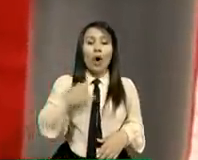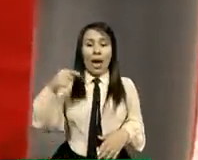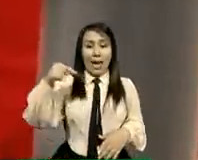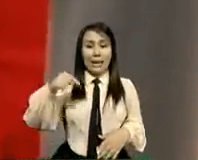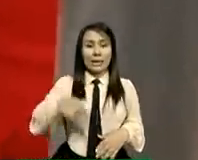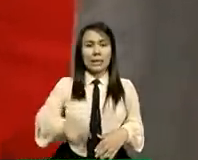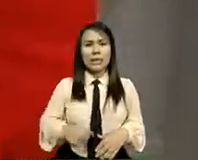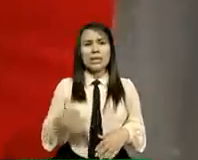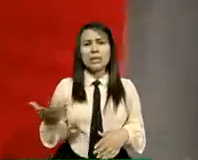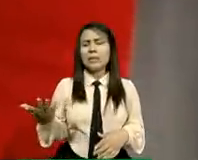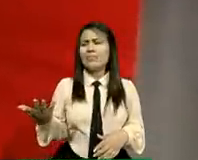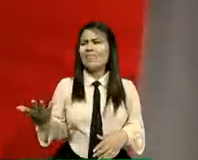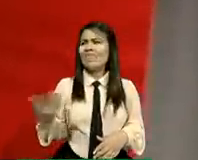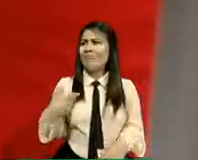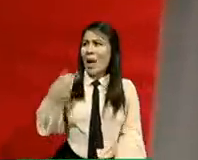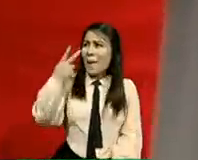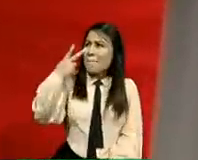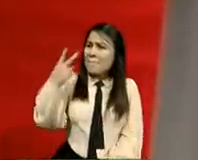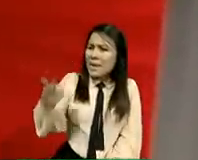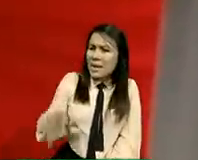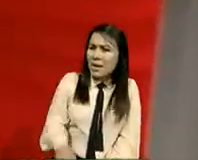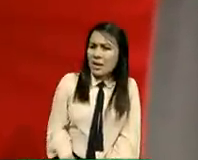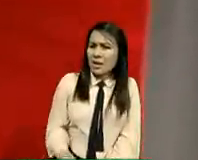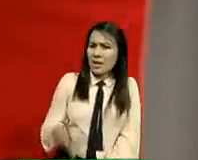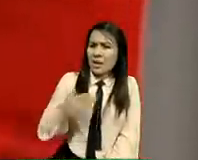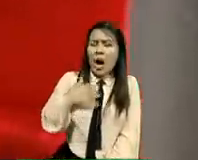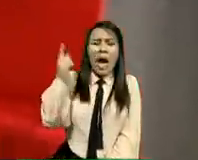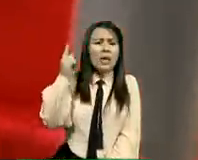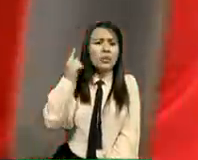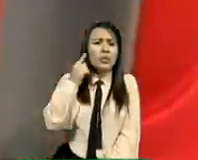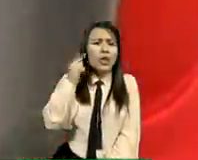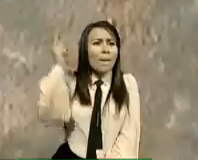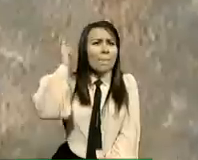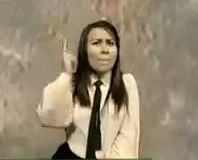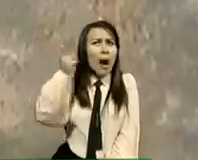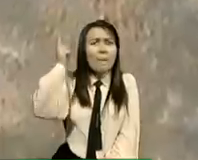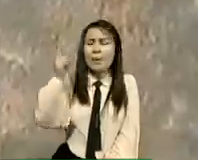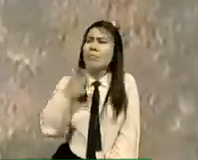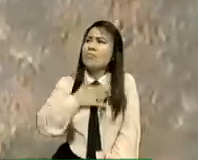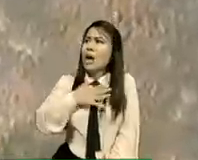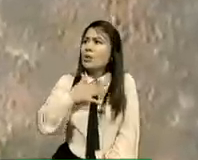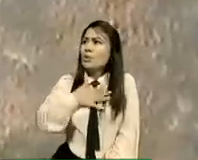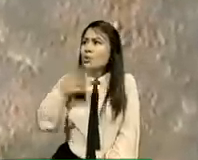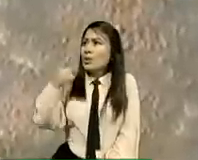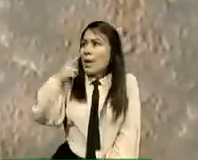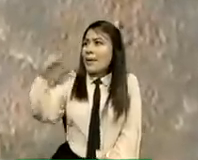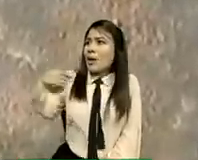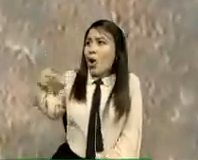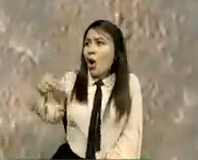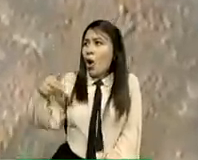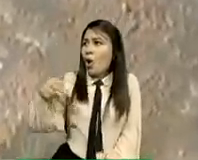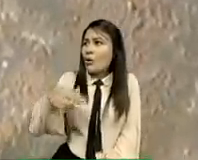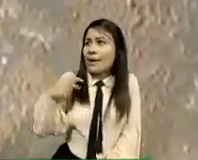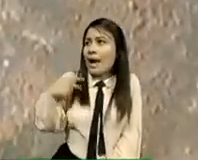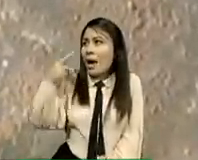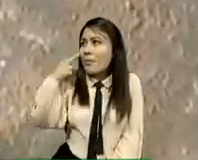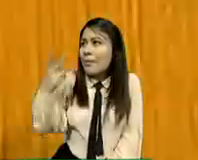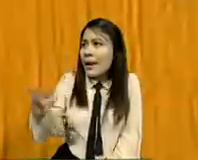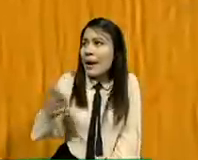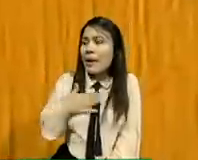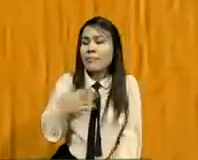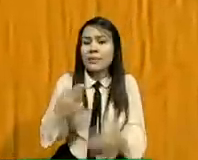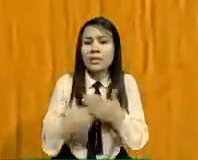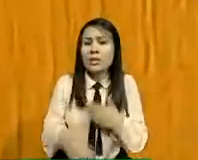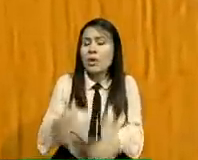el ese de las balas, porque yo me levanté y un día cuando bajé, y había mi hermano sangrentado y a mi hijo